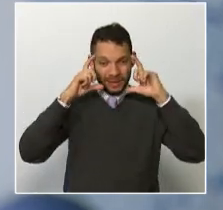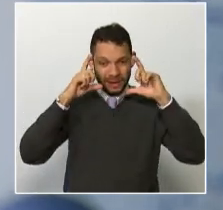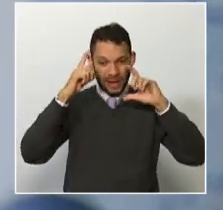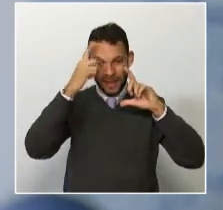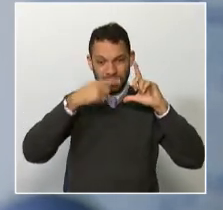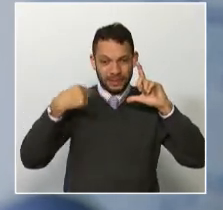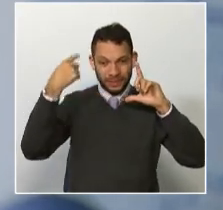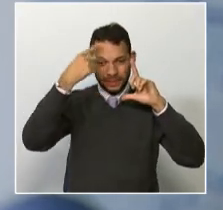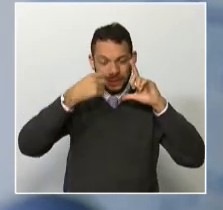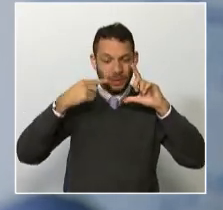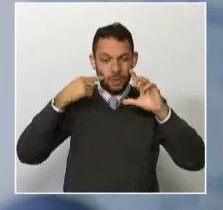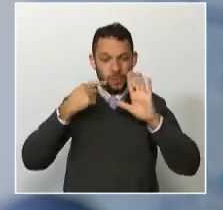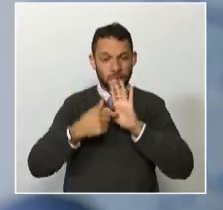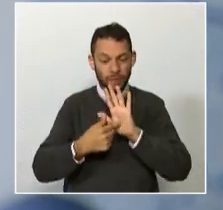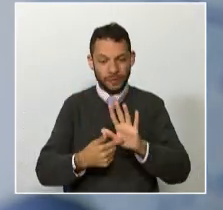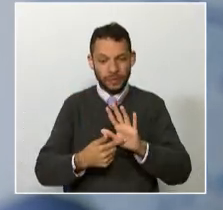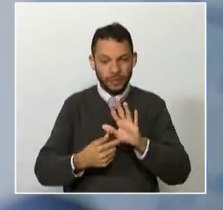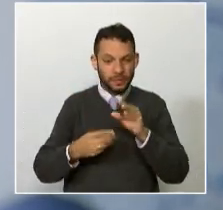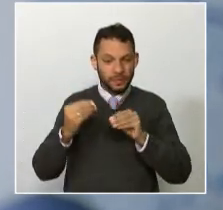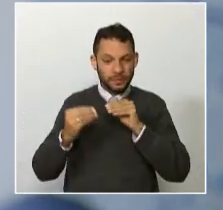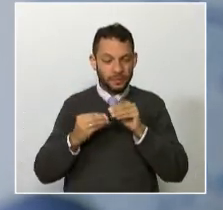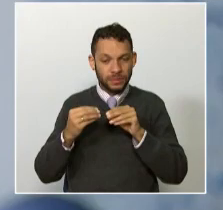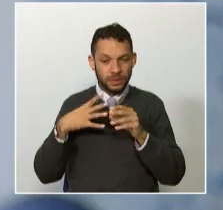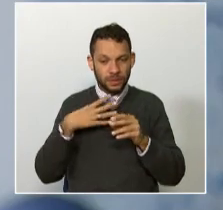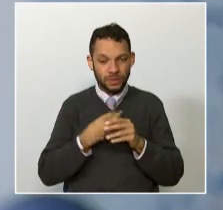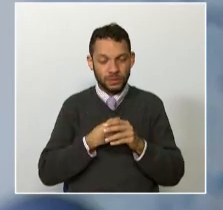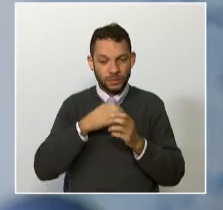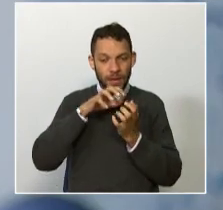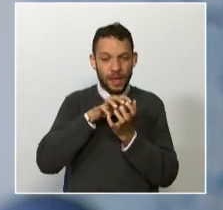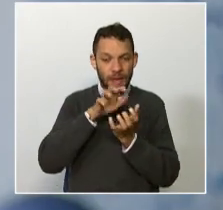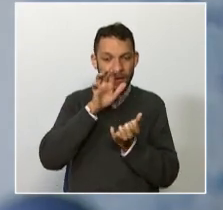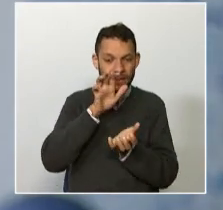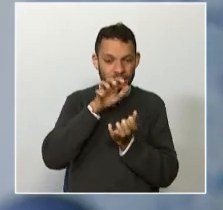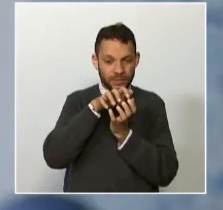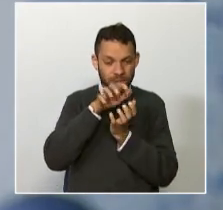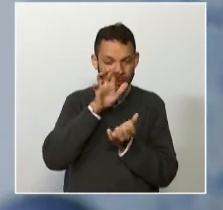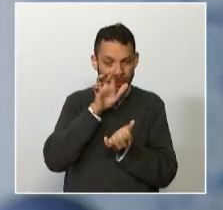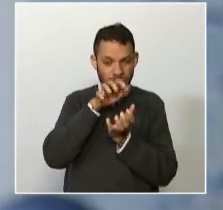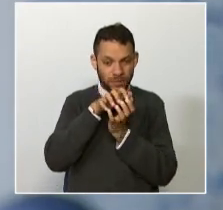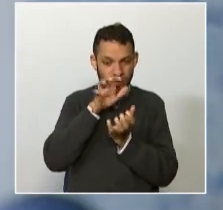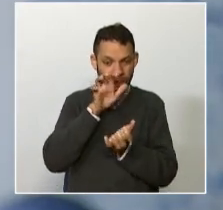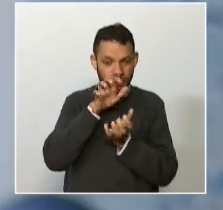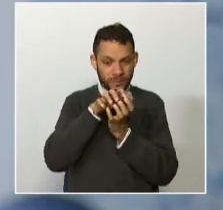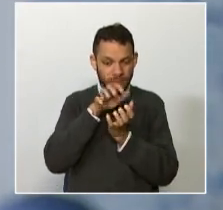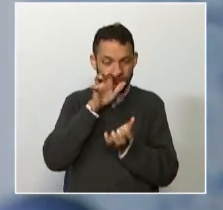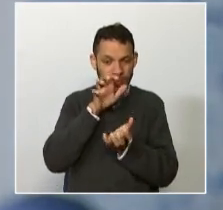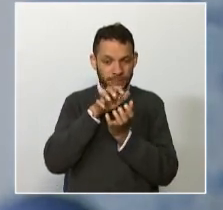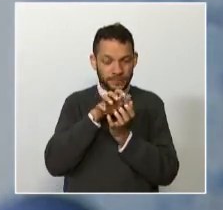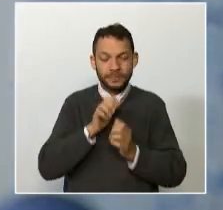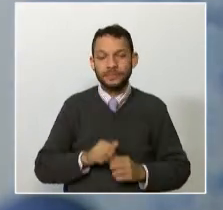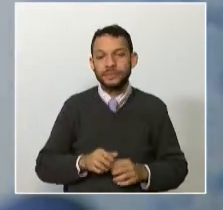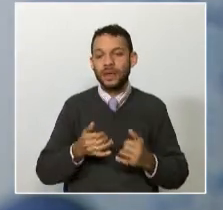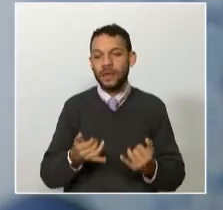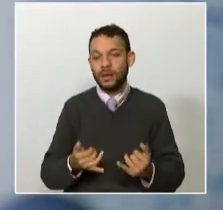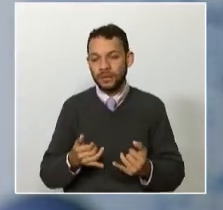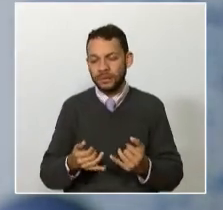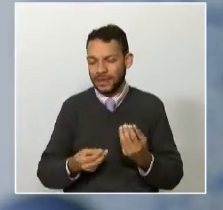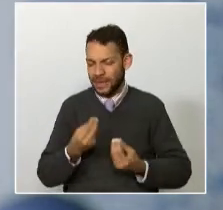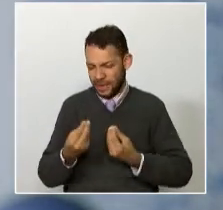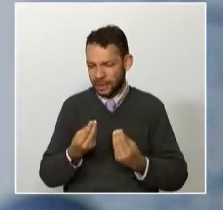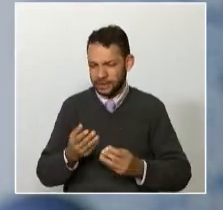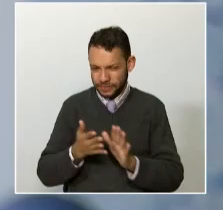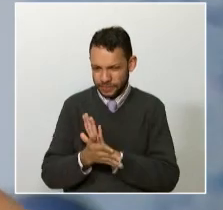vayan a ayudar a que nosotros hagamos esto, que cerremos la parte de la mordida de la mandíbula. Entonces, ¿qué vamos a